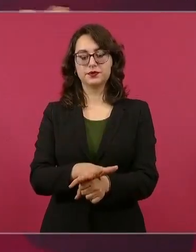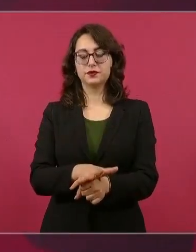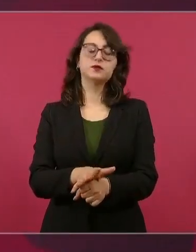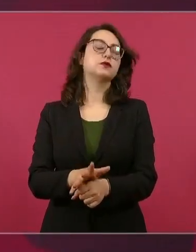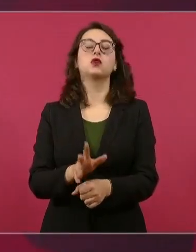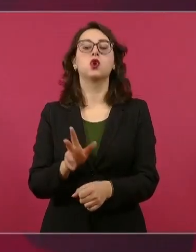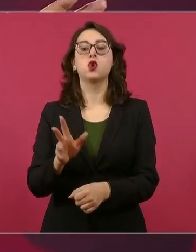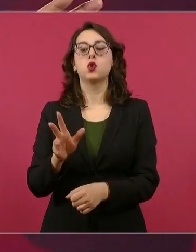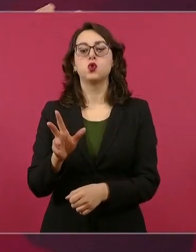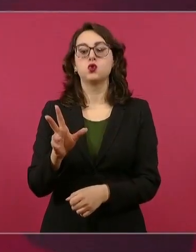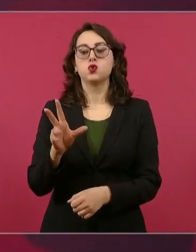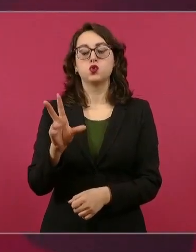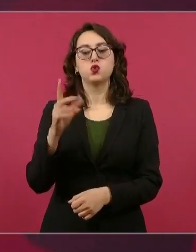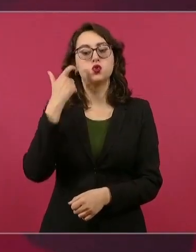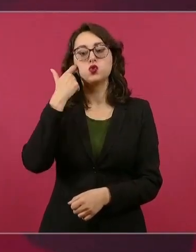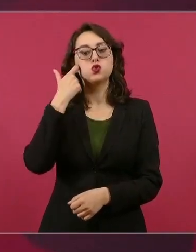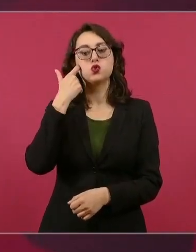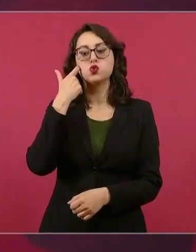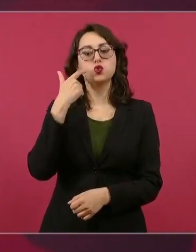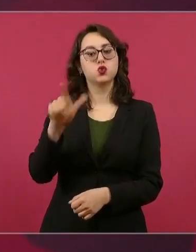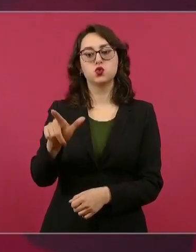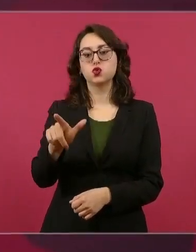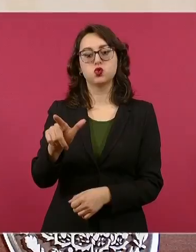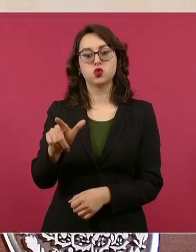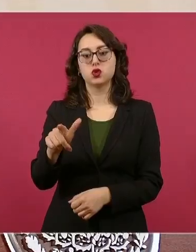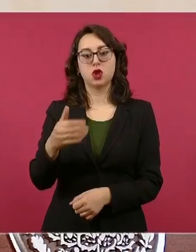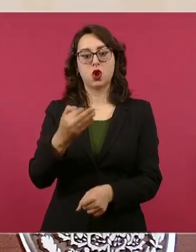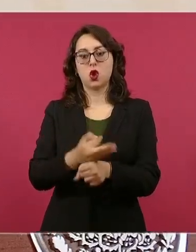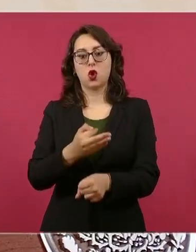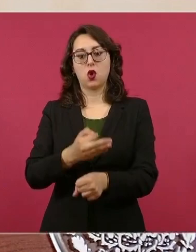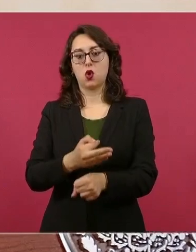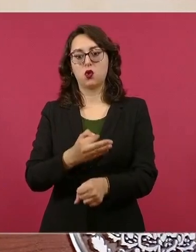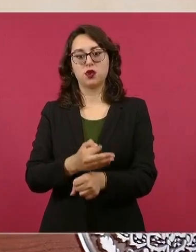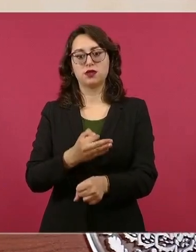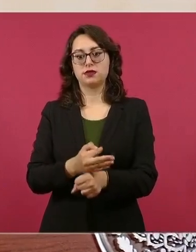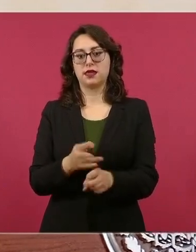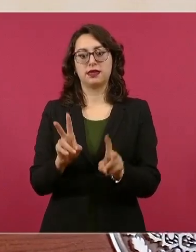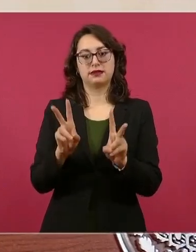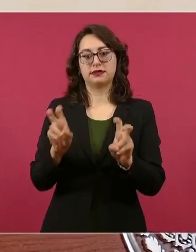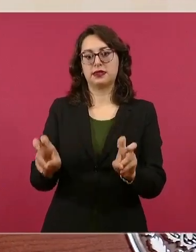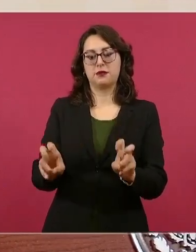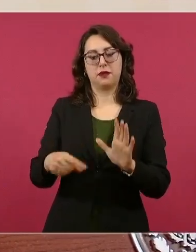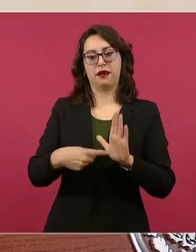no voy a dedicar esta